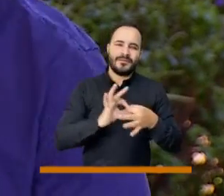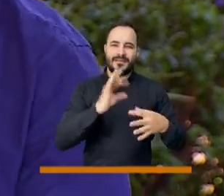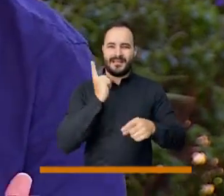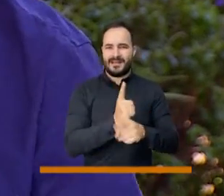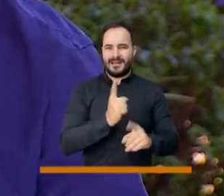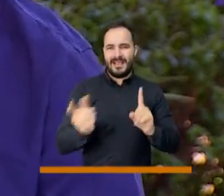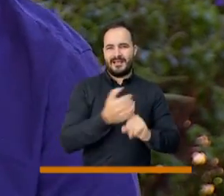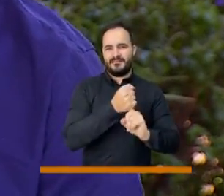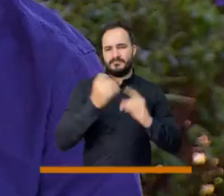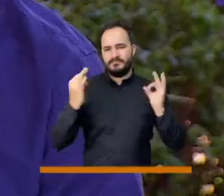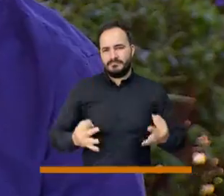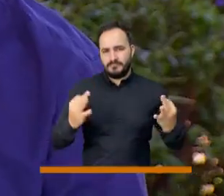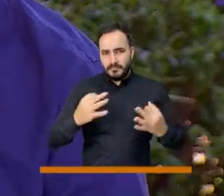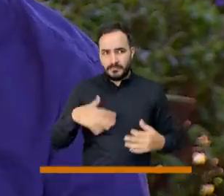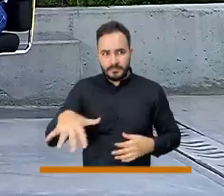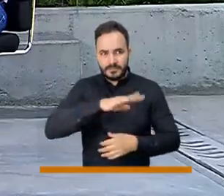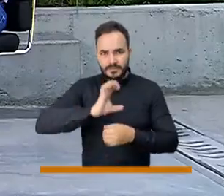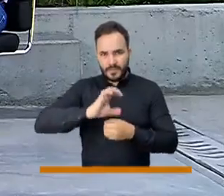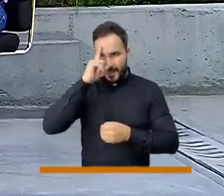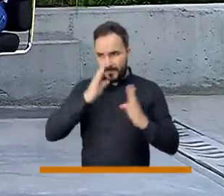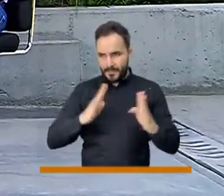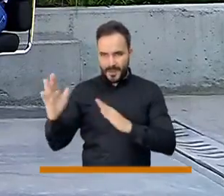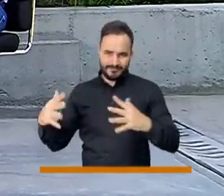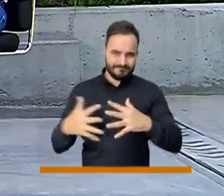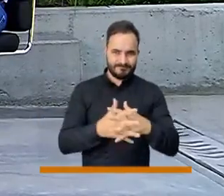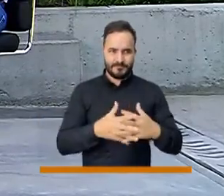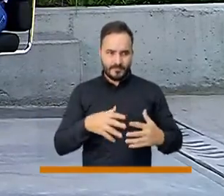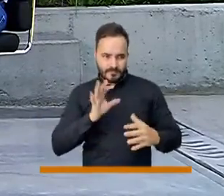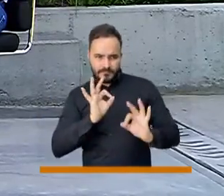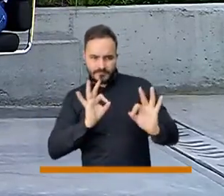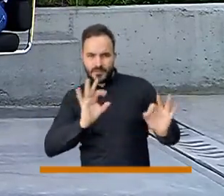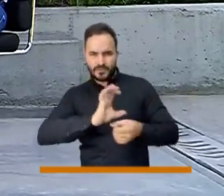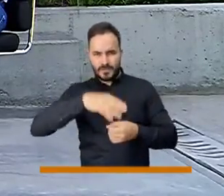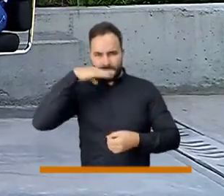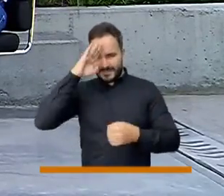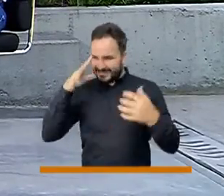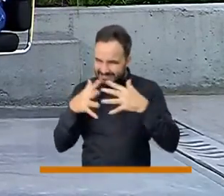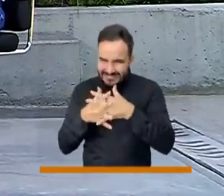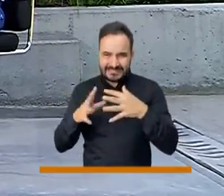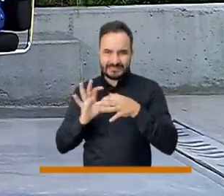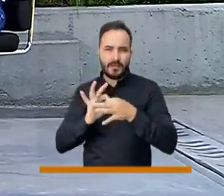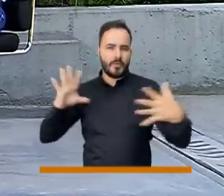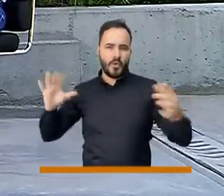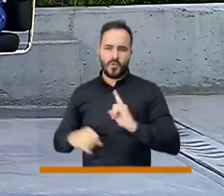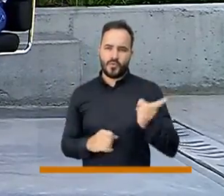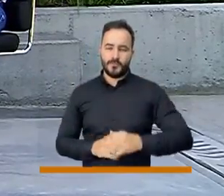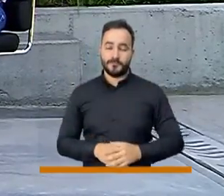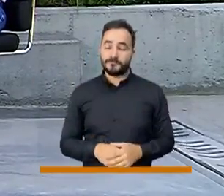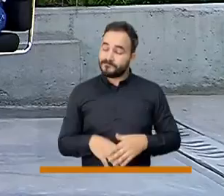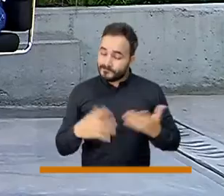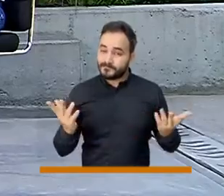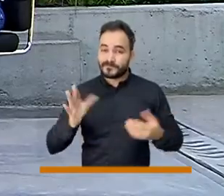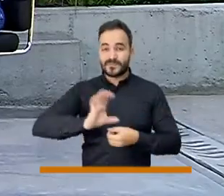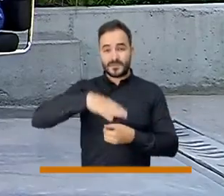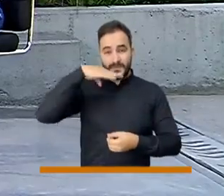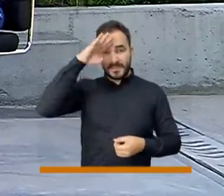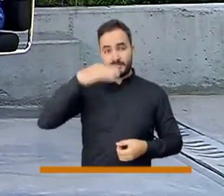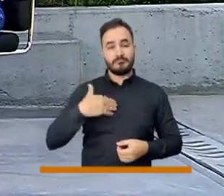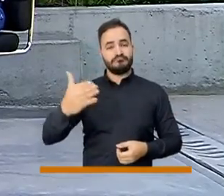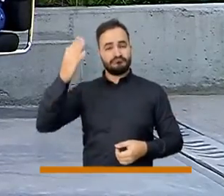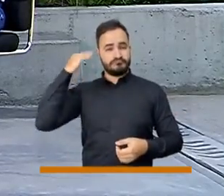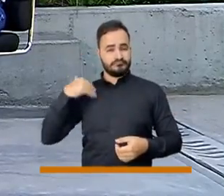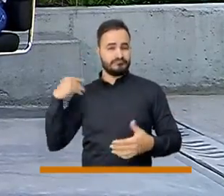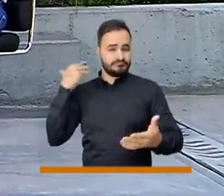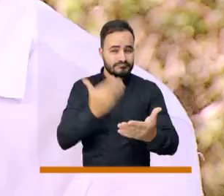realidad y convertir esa planificación en la realidad de la ciudad. Así es. Medellín ha hecho un